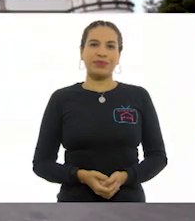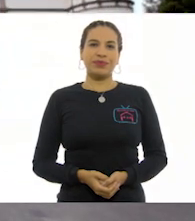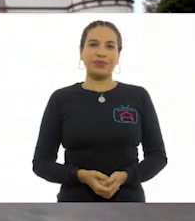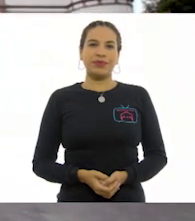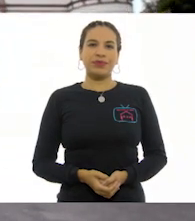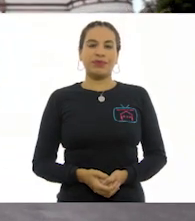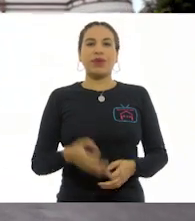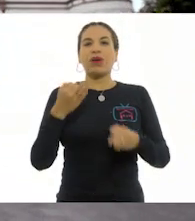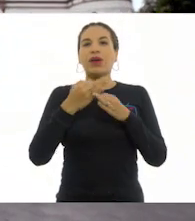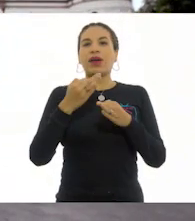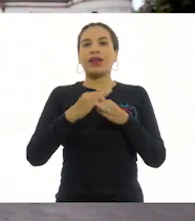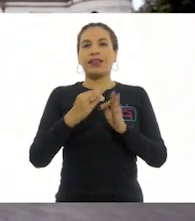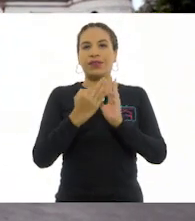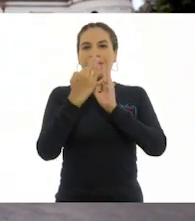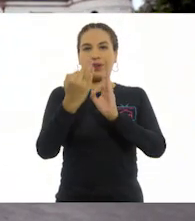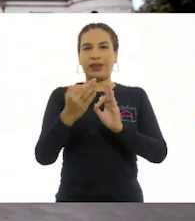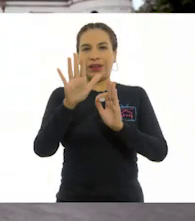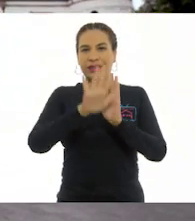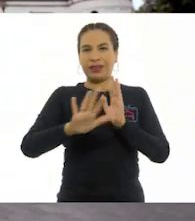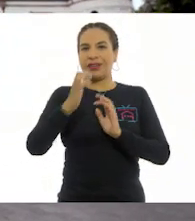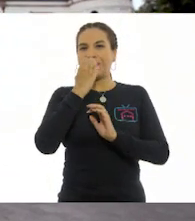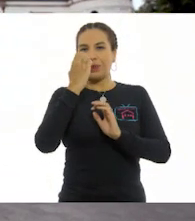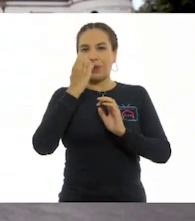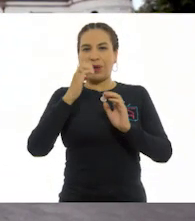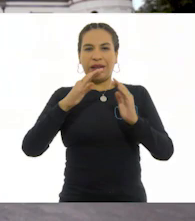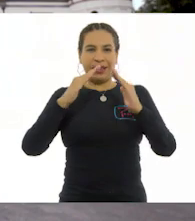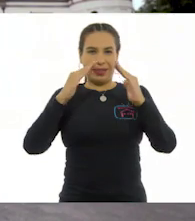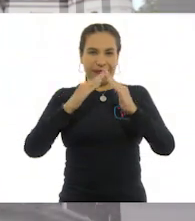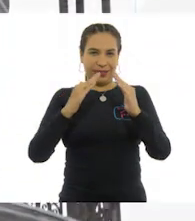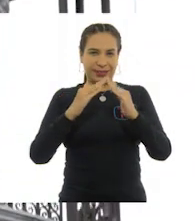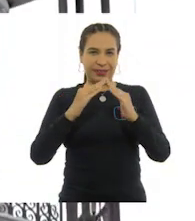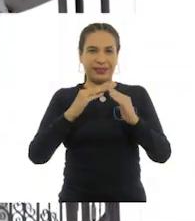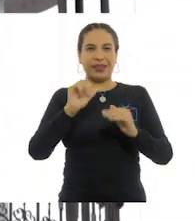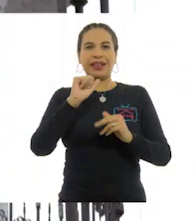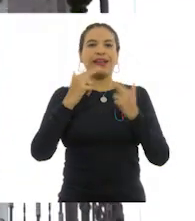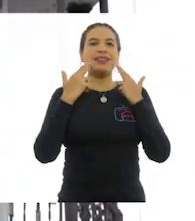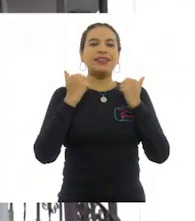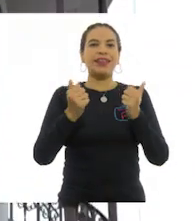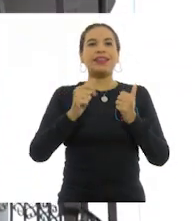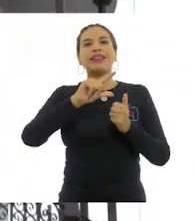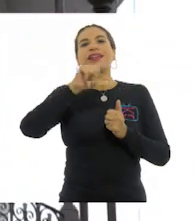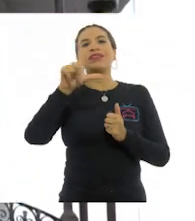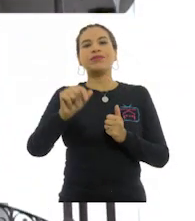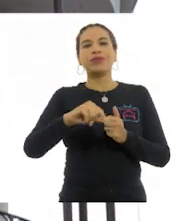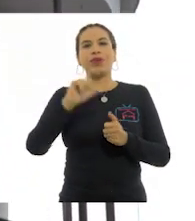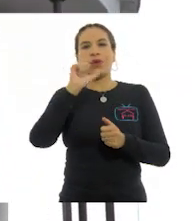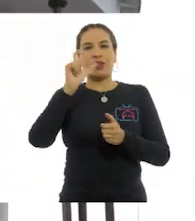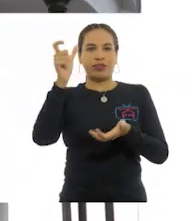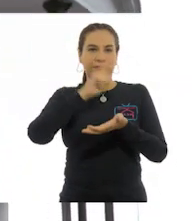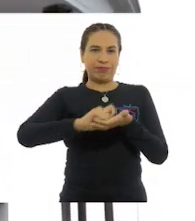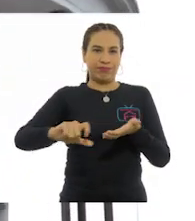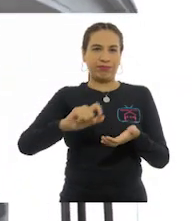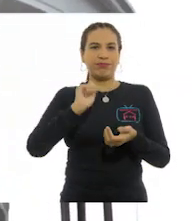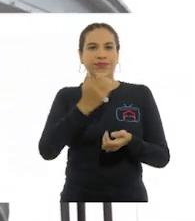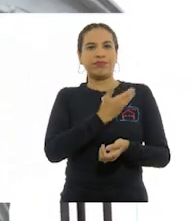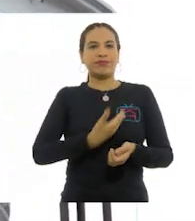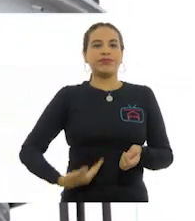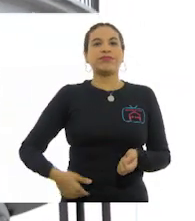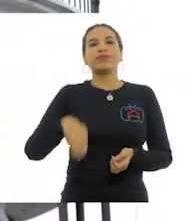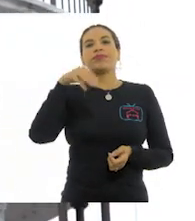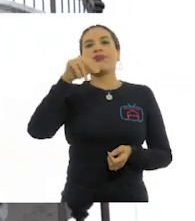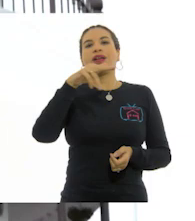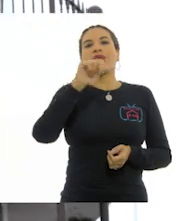Nos encontramos enfrente de la fachada de la que fue la Casa de la Hacienda y que posteriormente, cuando la adquirió el presidente Manuel